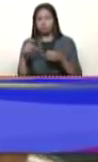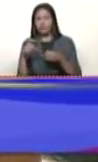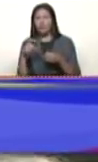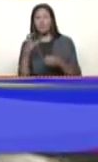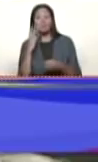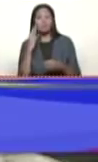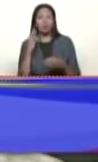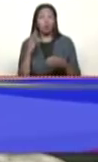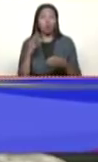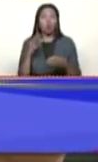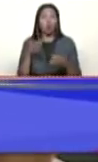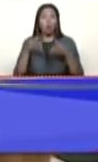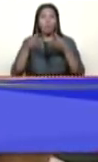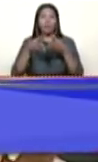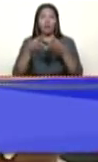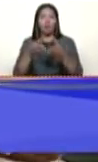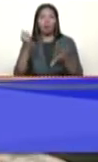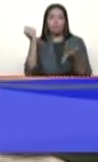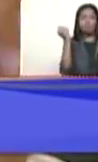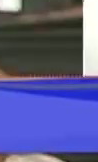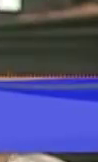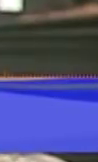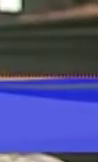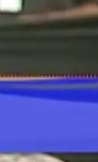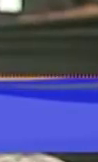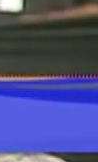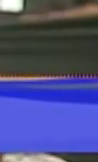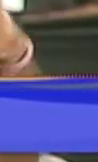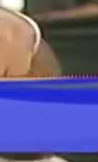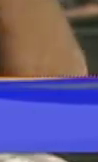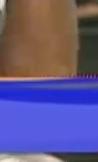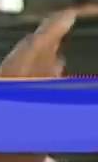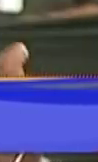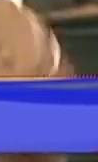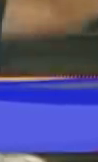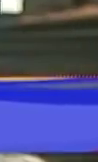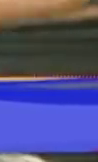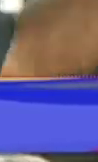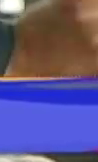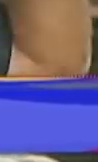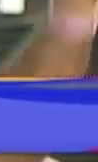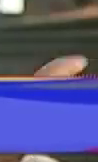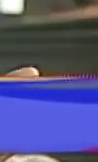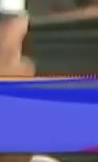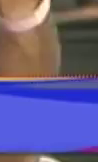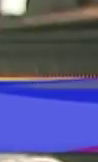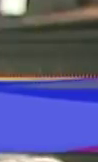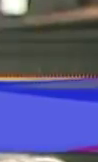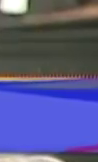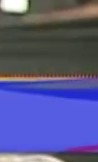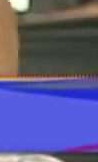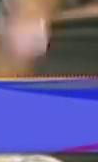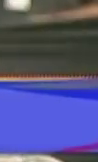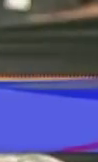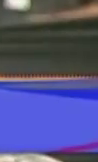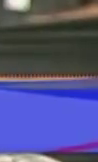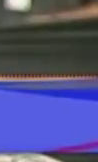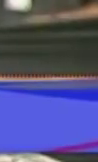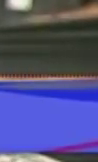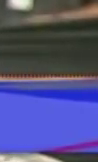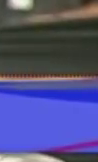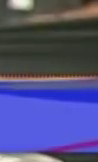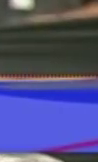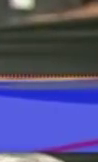y pescadoras teníamos un sello aquí en este país, y que éramos súper explotados, nuestros abuelos, nuestros padres, nosotros,